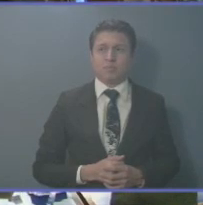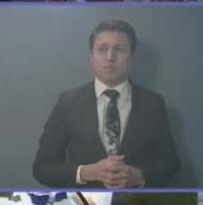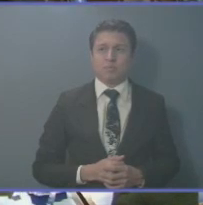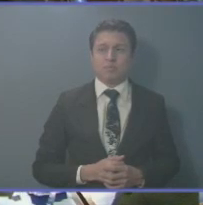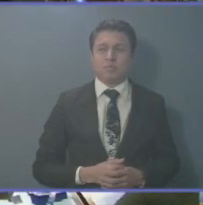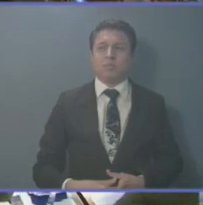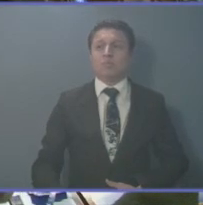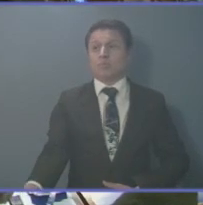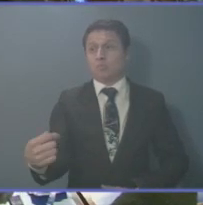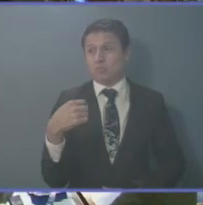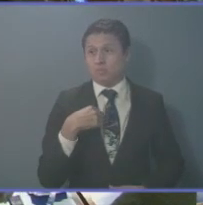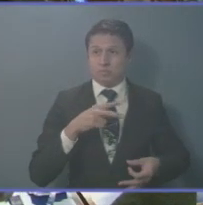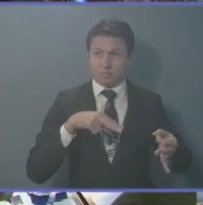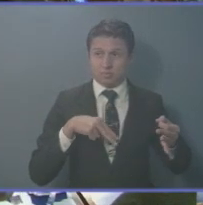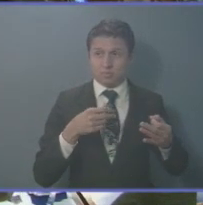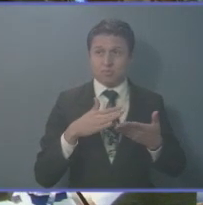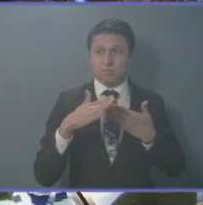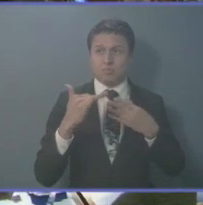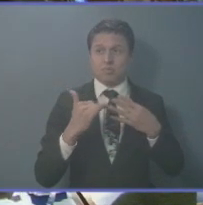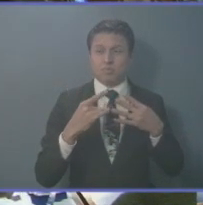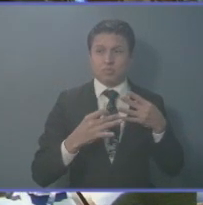Voy a leer el decreto.